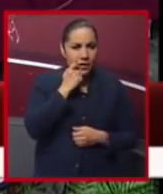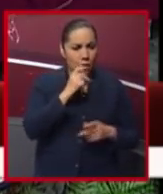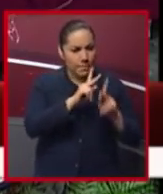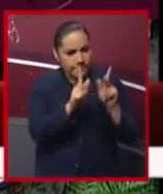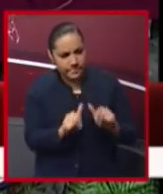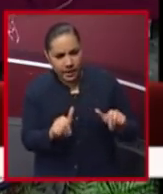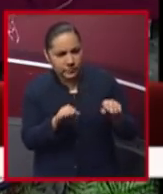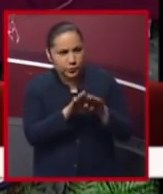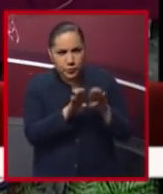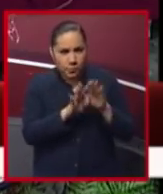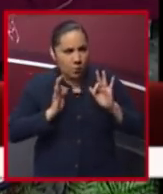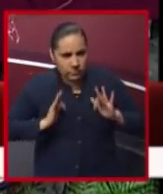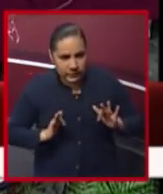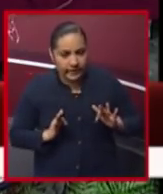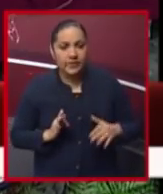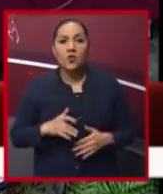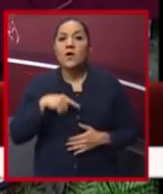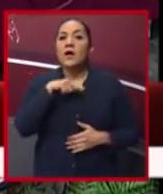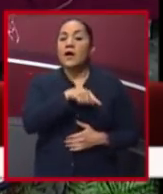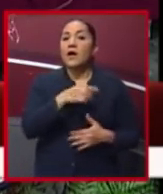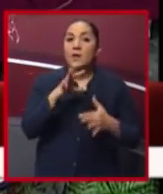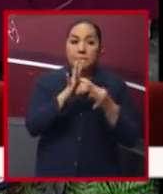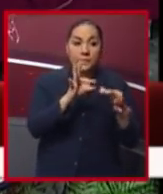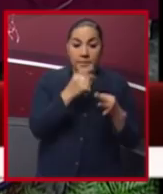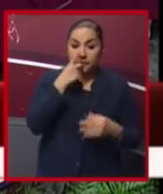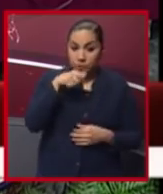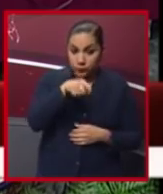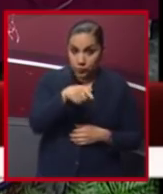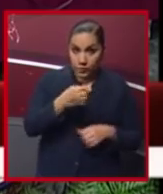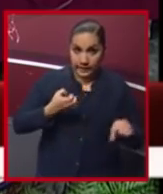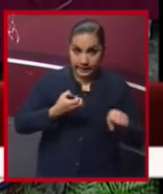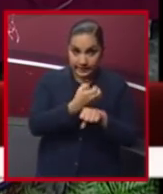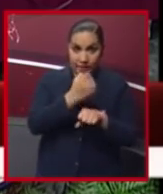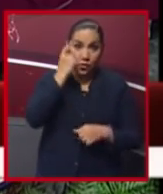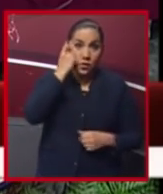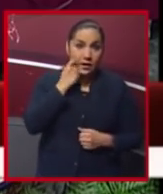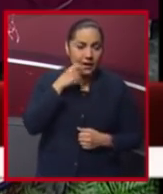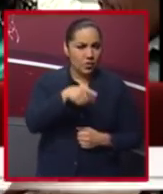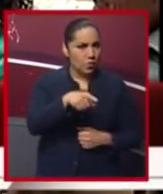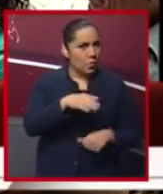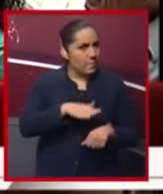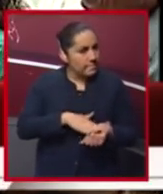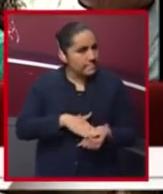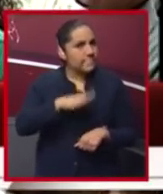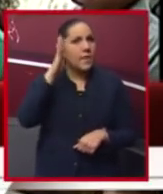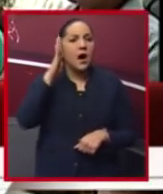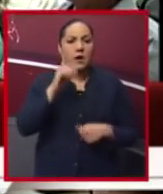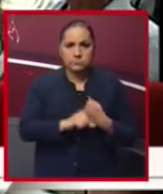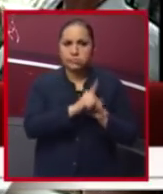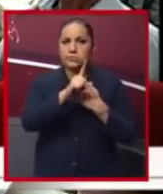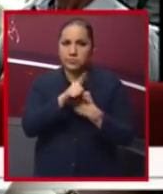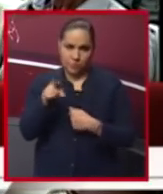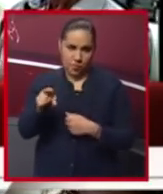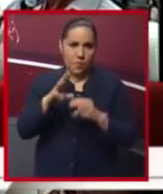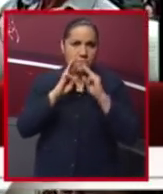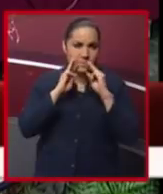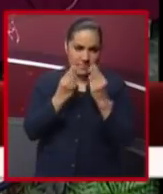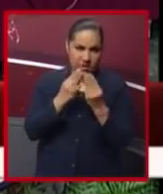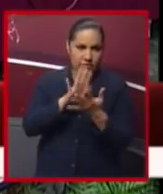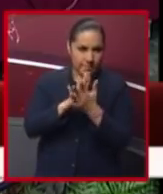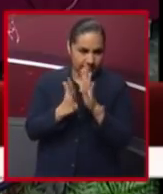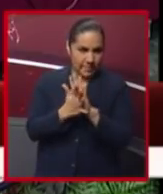desplazamiento forzado interno, siendo el estado de Guerrero quien tiene mayores porcentajes del fenómeno por el crimen organizado. El abogado José